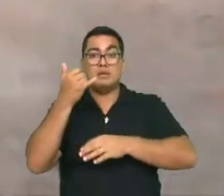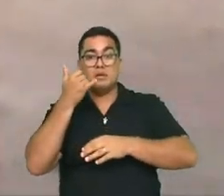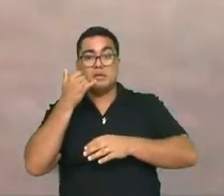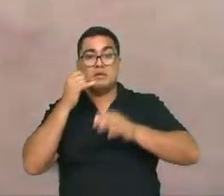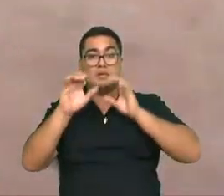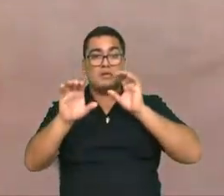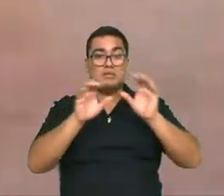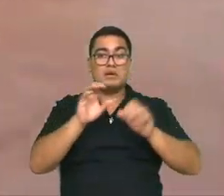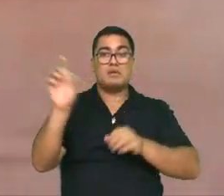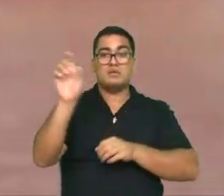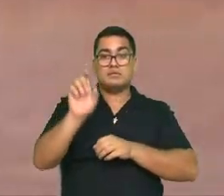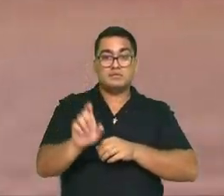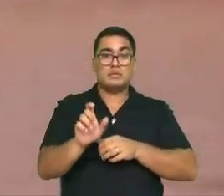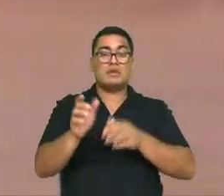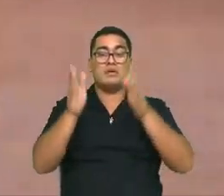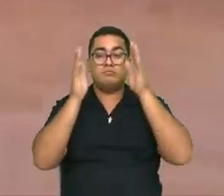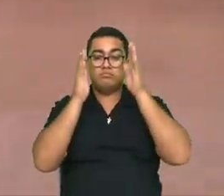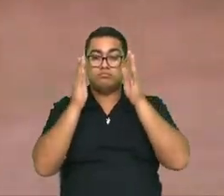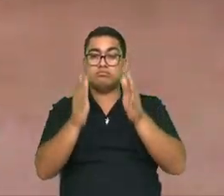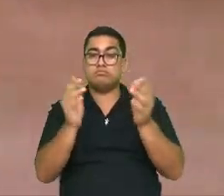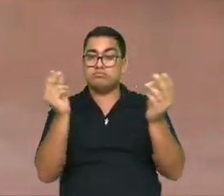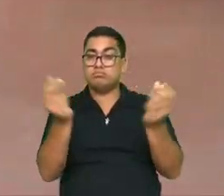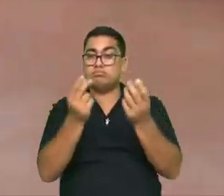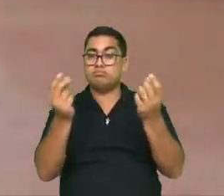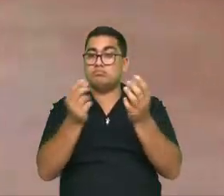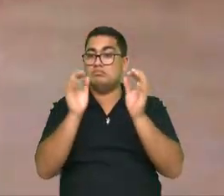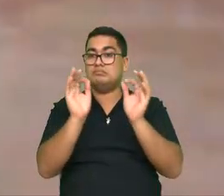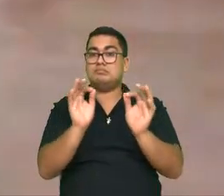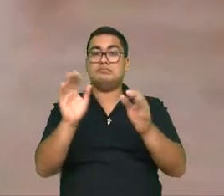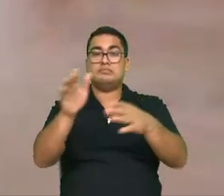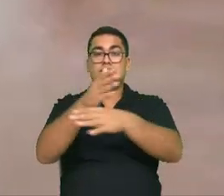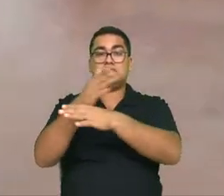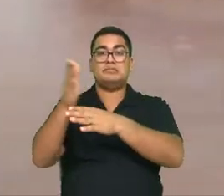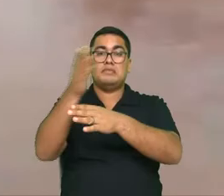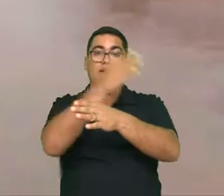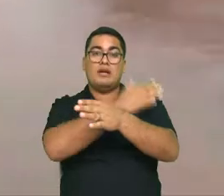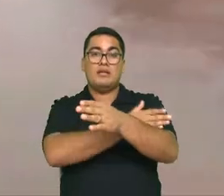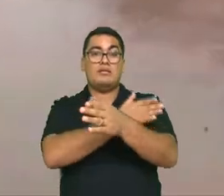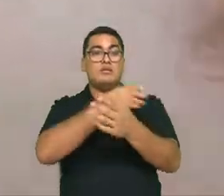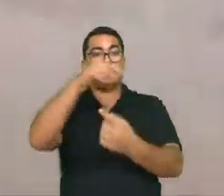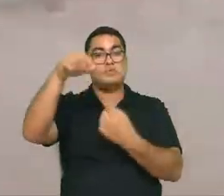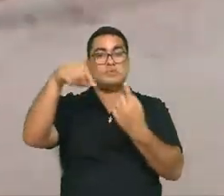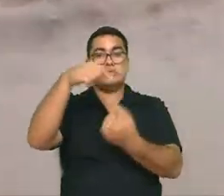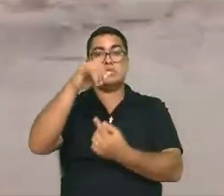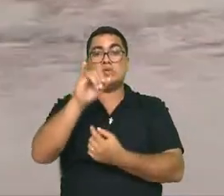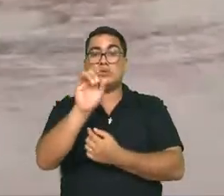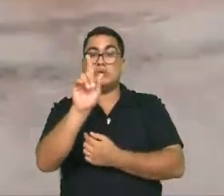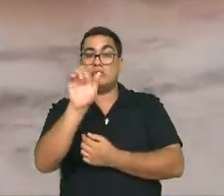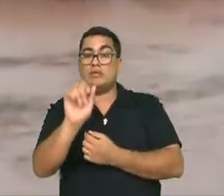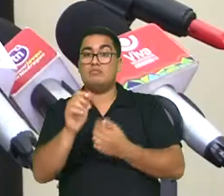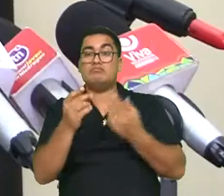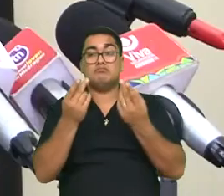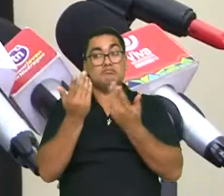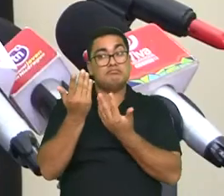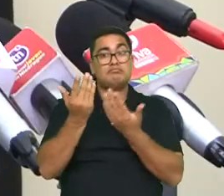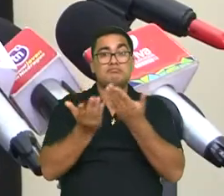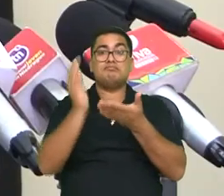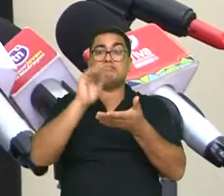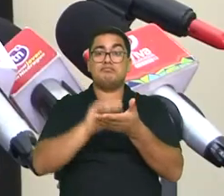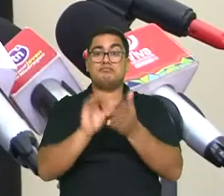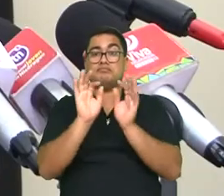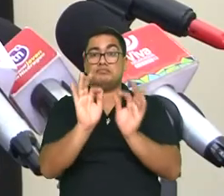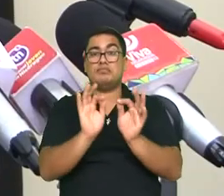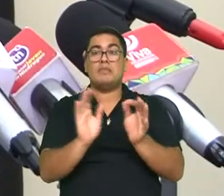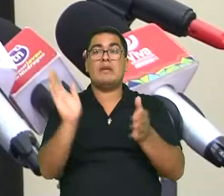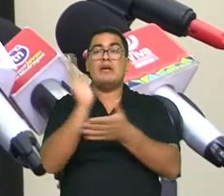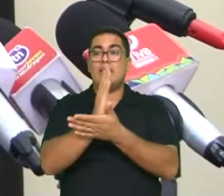telecomunicaciones ha permitido atender con inmediatez las zonas afectadas y restituir el servicio de manera parcial. A algunos de